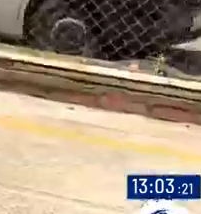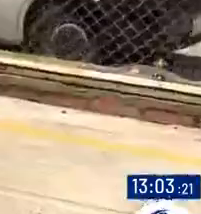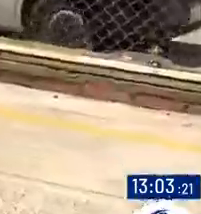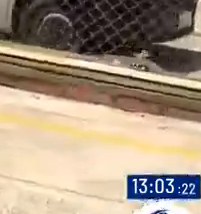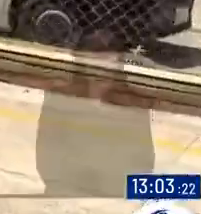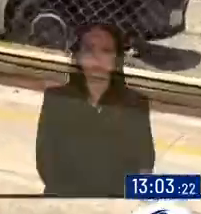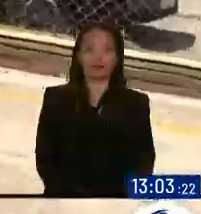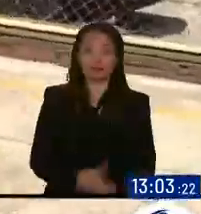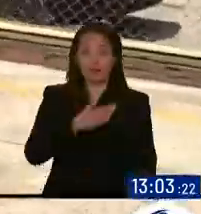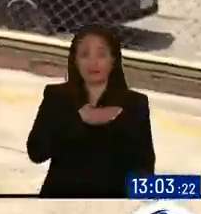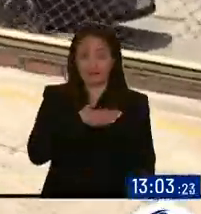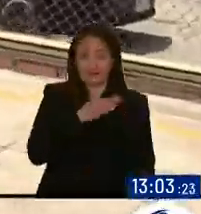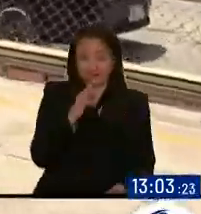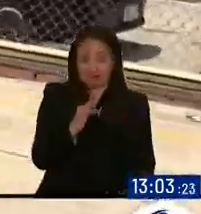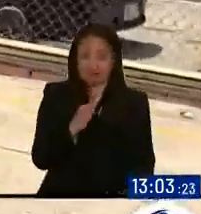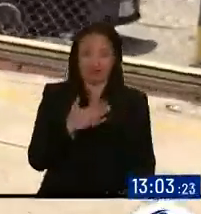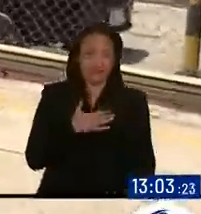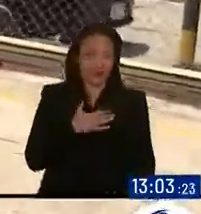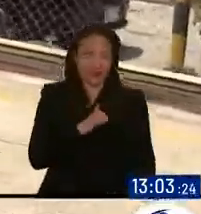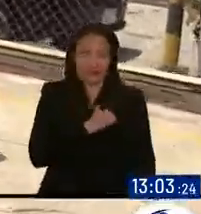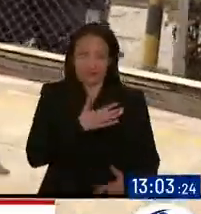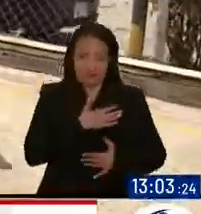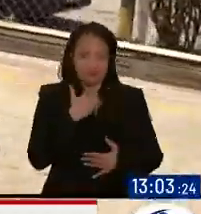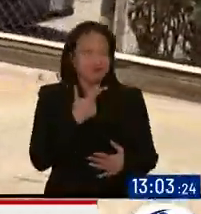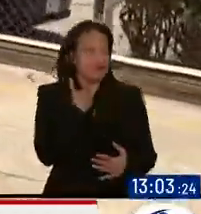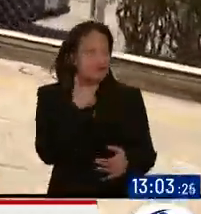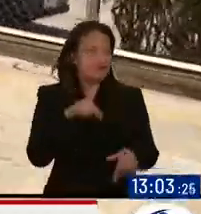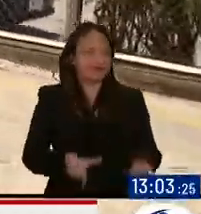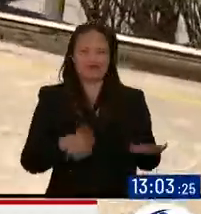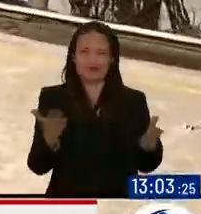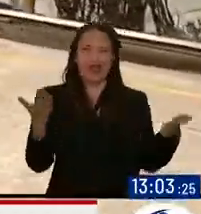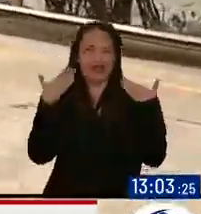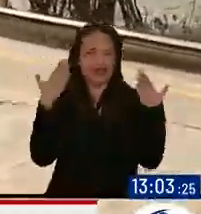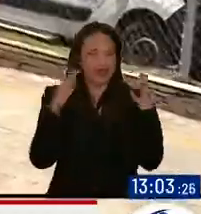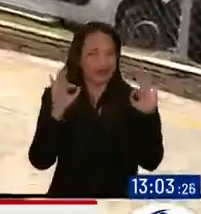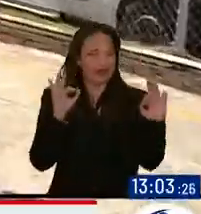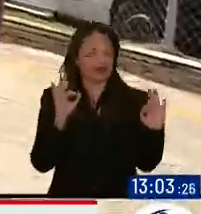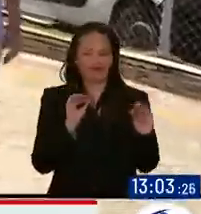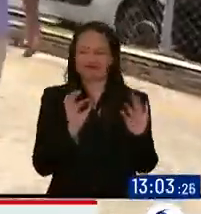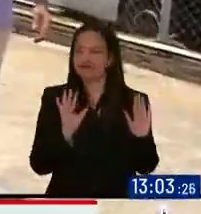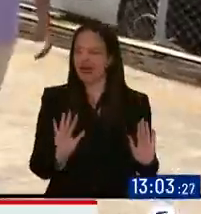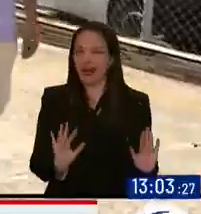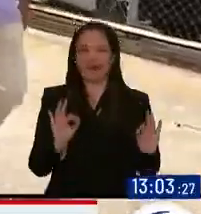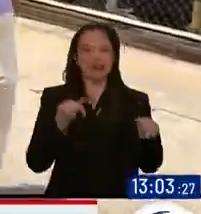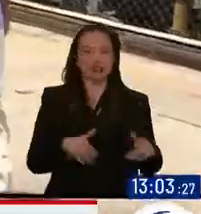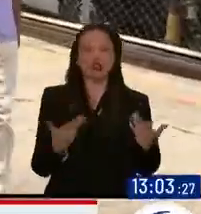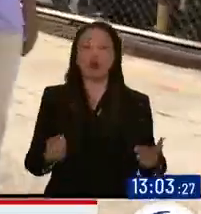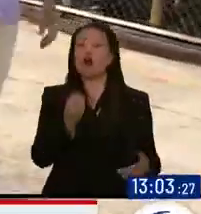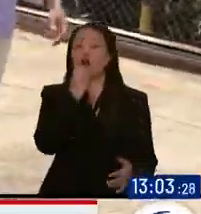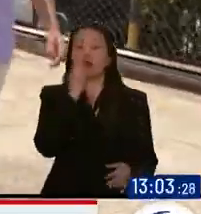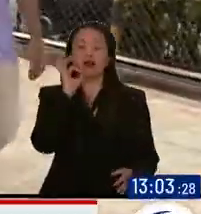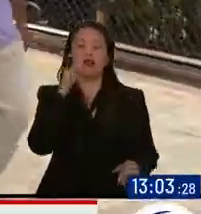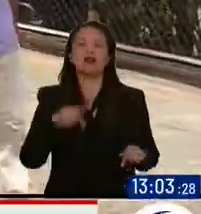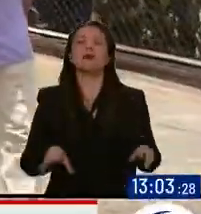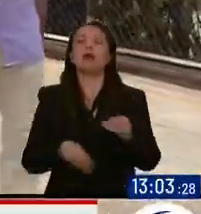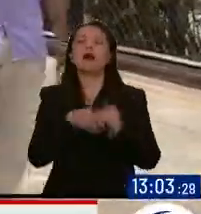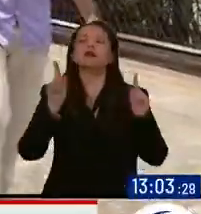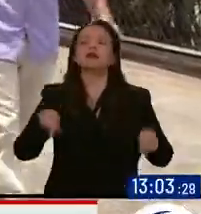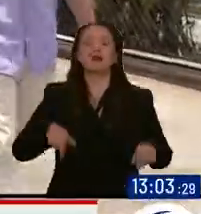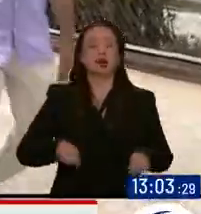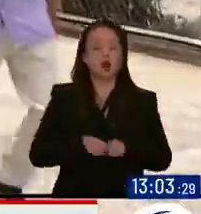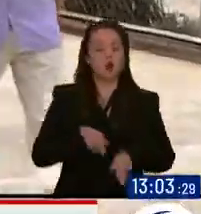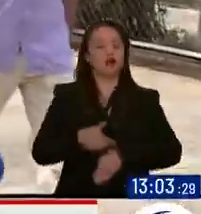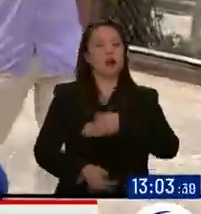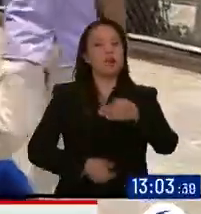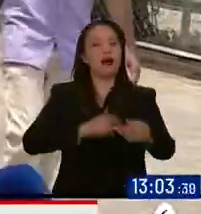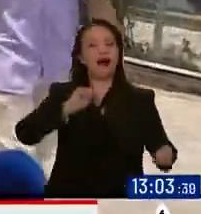Y en lo personal, esta ciudad me encanta, un clima maravilloso, la comida es espectacular y sobre todo porque está en un momento, en un proceso de transformación